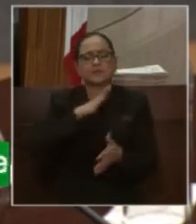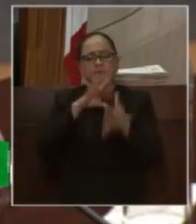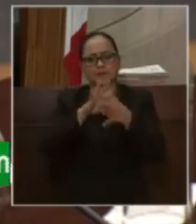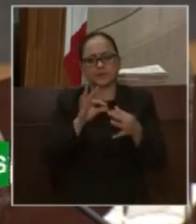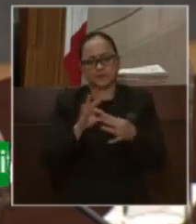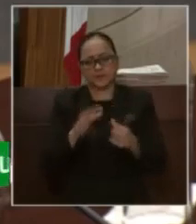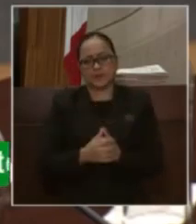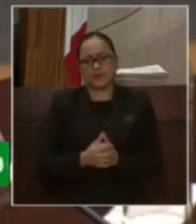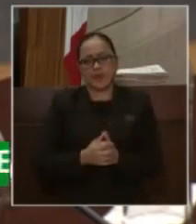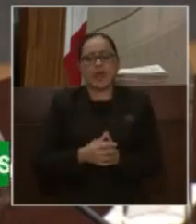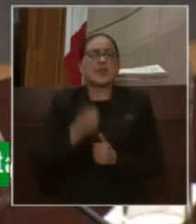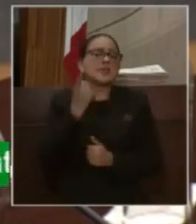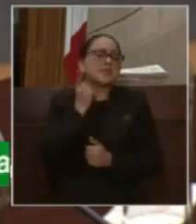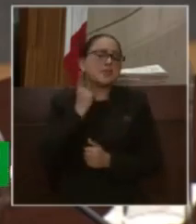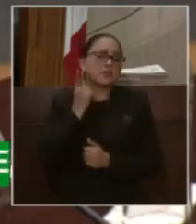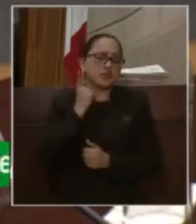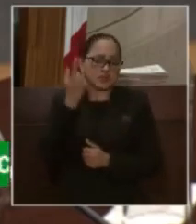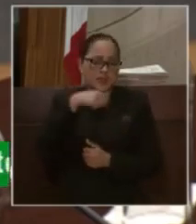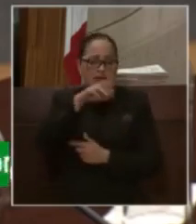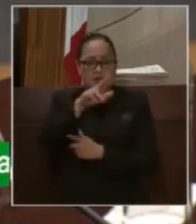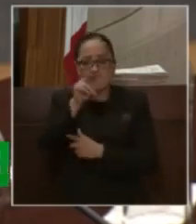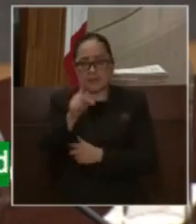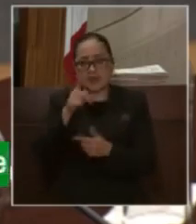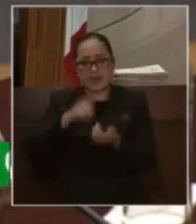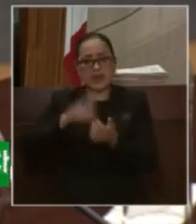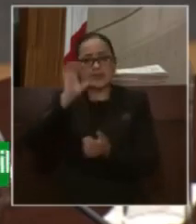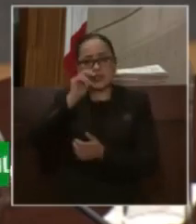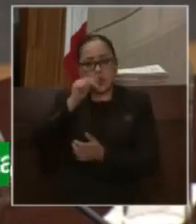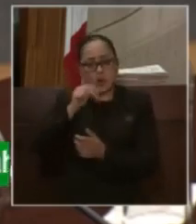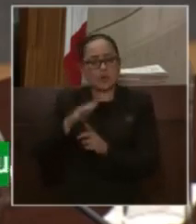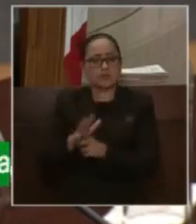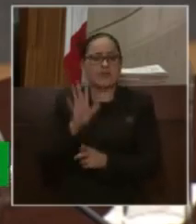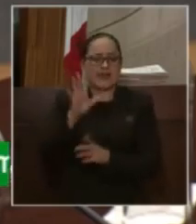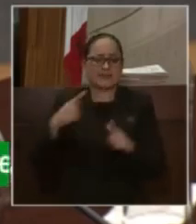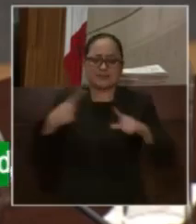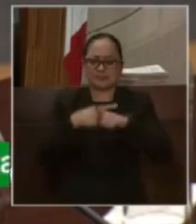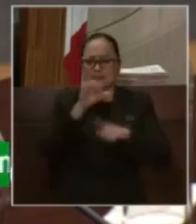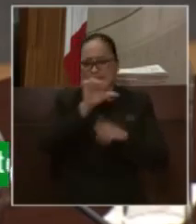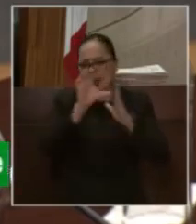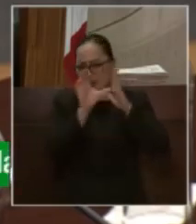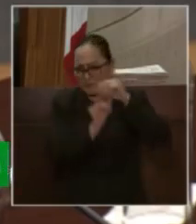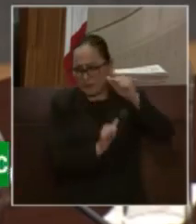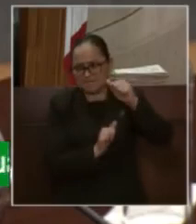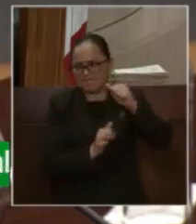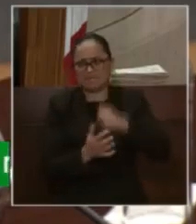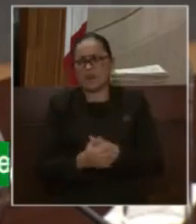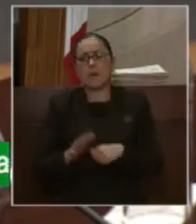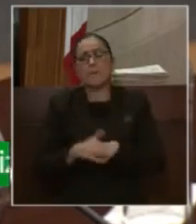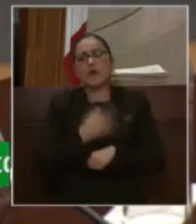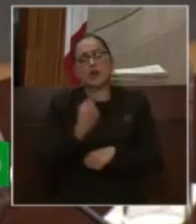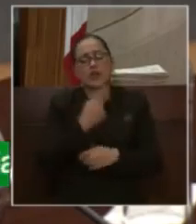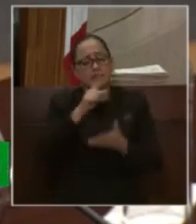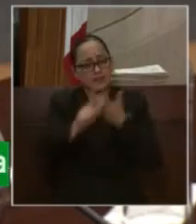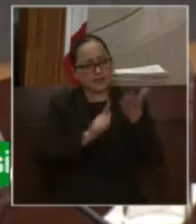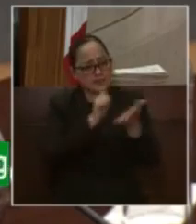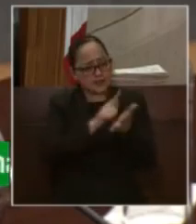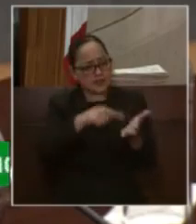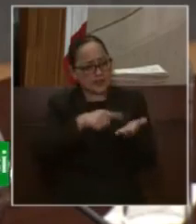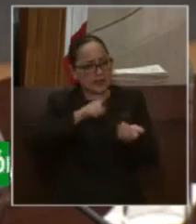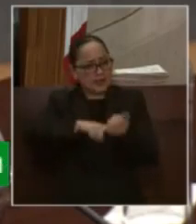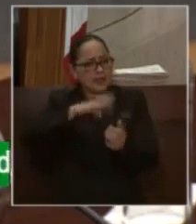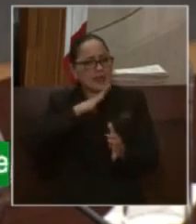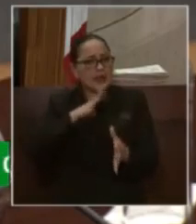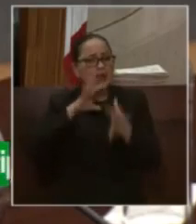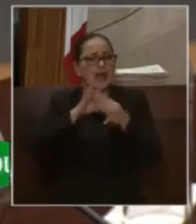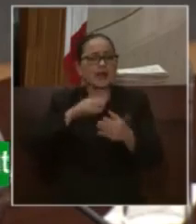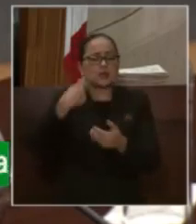asignación de diputaciones de representación proporcional en Chihuahua es contrario a la Constitución, toda vez que la norma fue expedida por el Congreso del Estado en